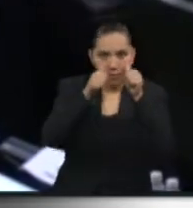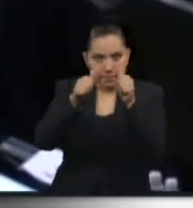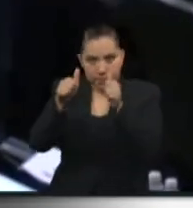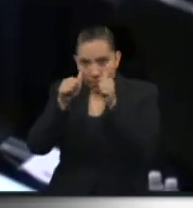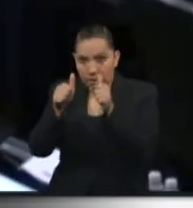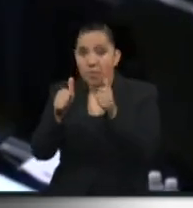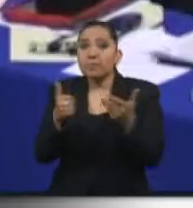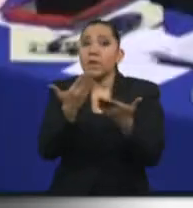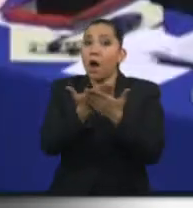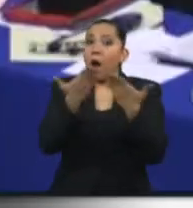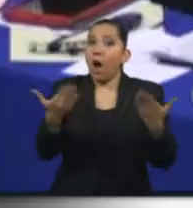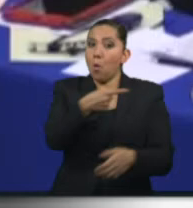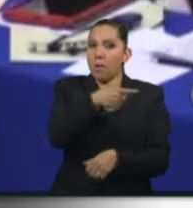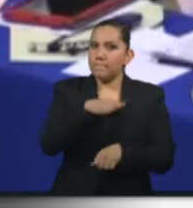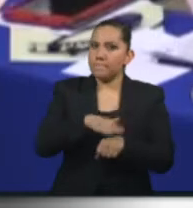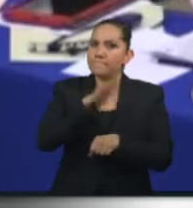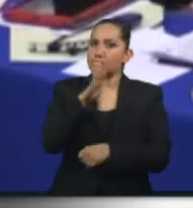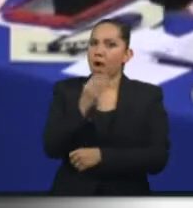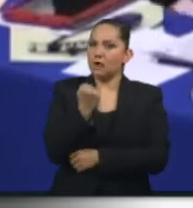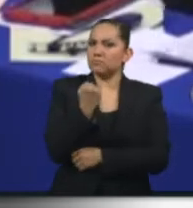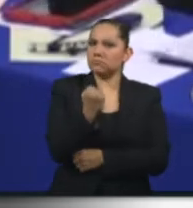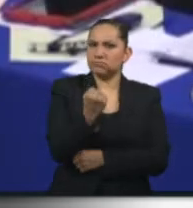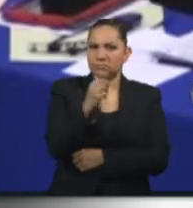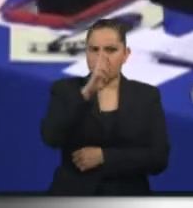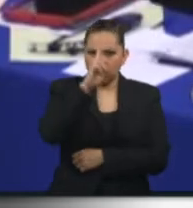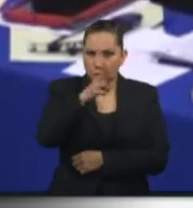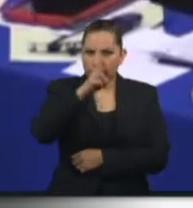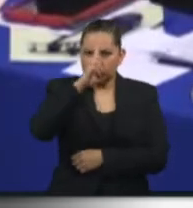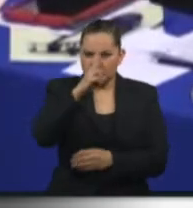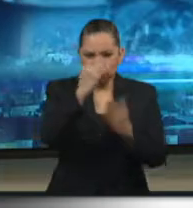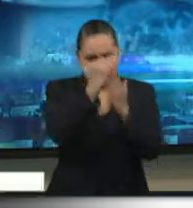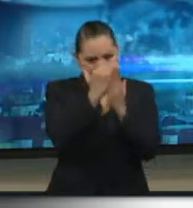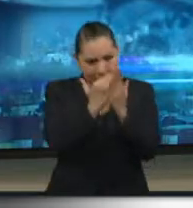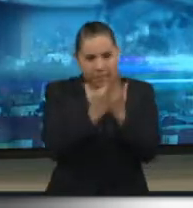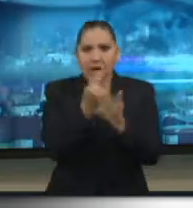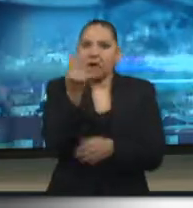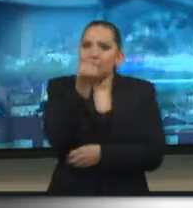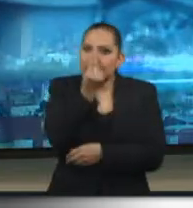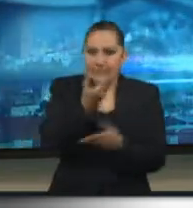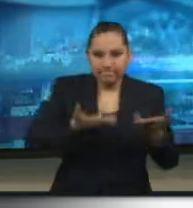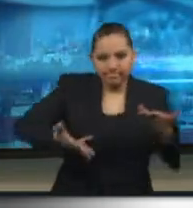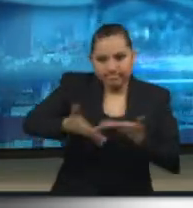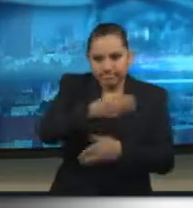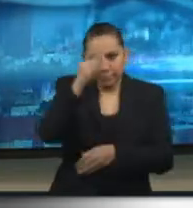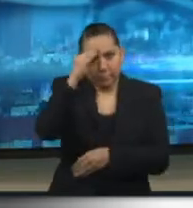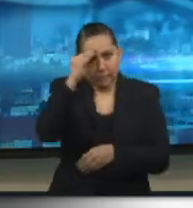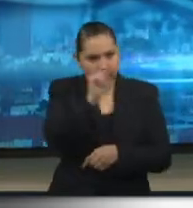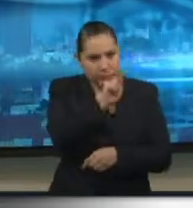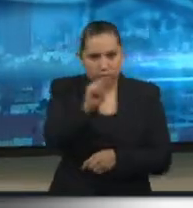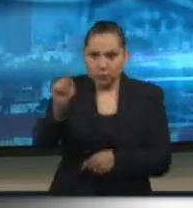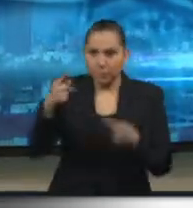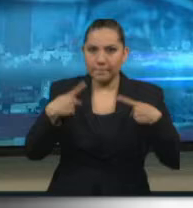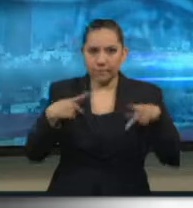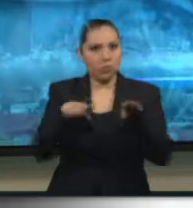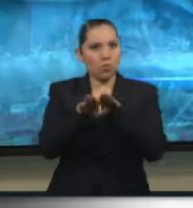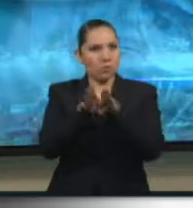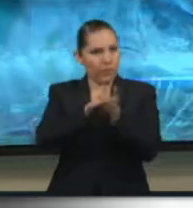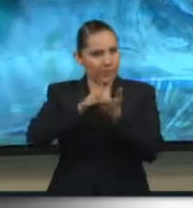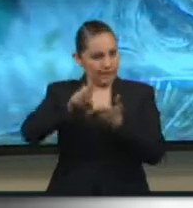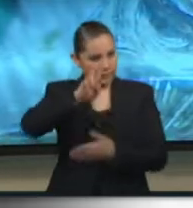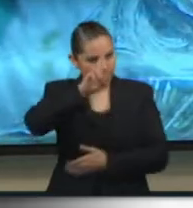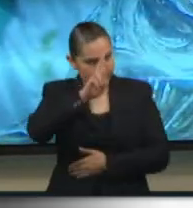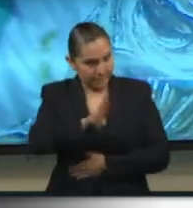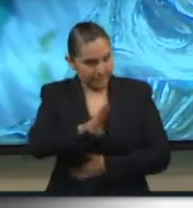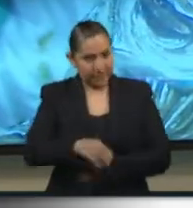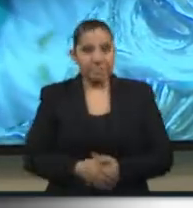de medidas más restrictivas cada vez para la población. Y mire, pues ahí tiene usted la información más relevante hasta el